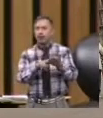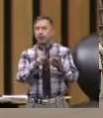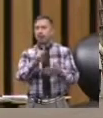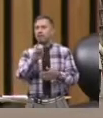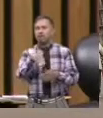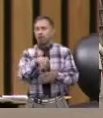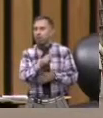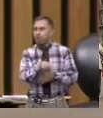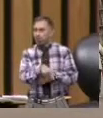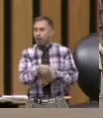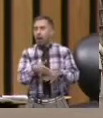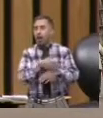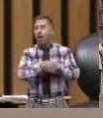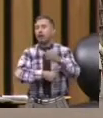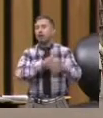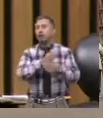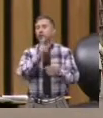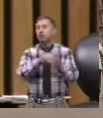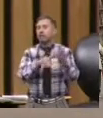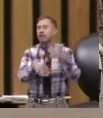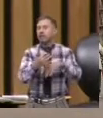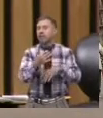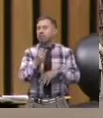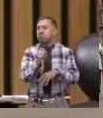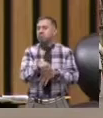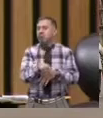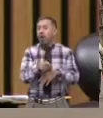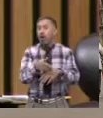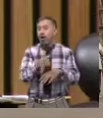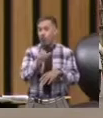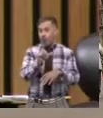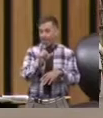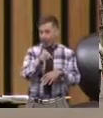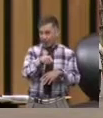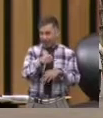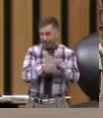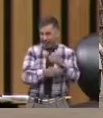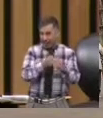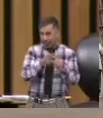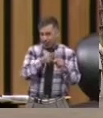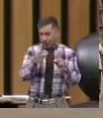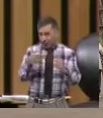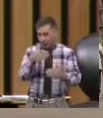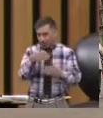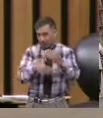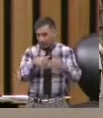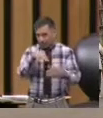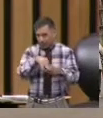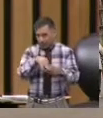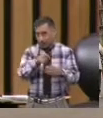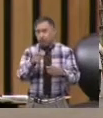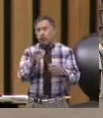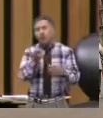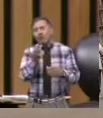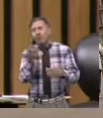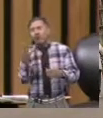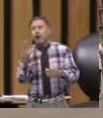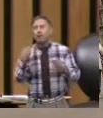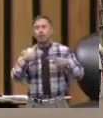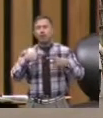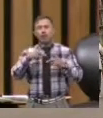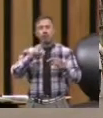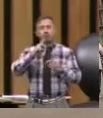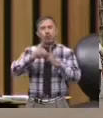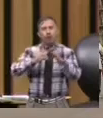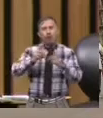en 2015, cuando en plena jornada electoral de ese año, distintos personajes del mundo del espectáculo, el